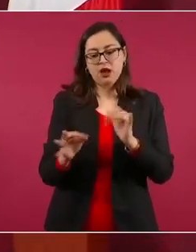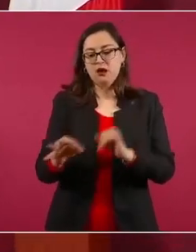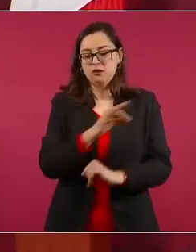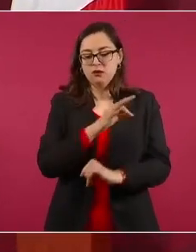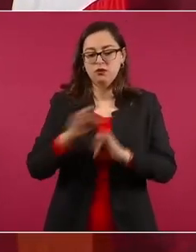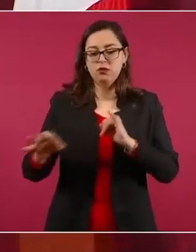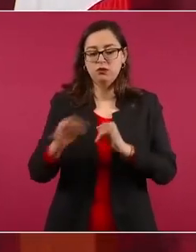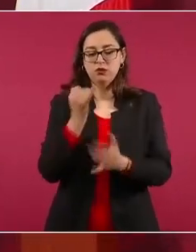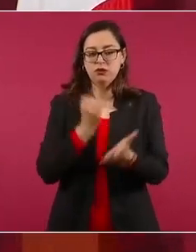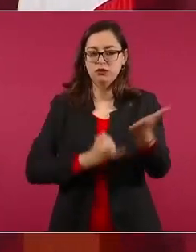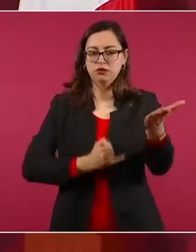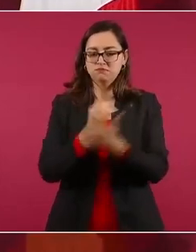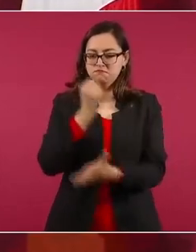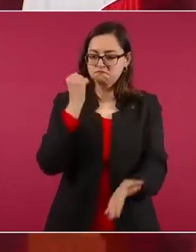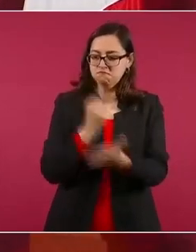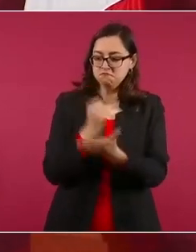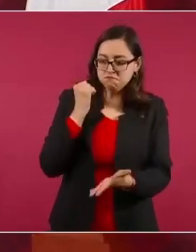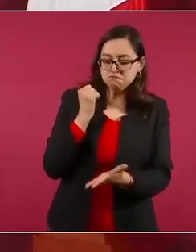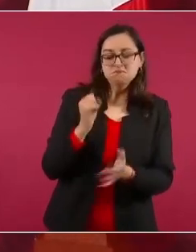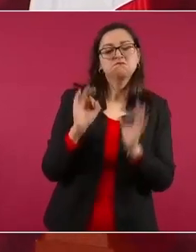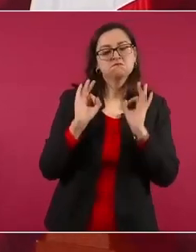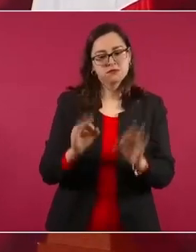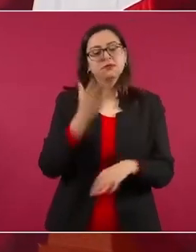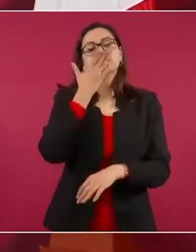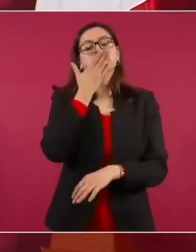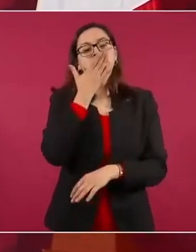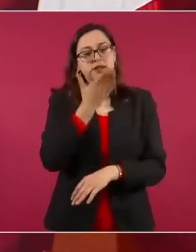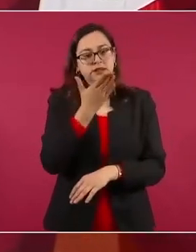siento que resolvieron bien.